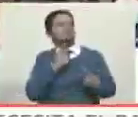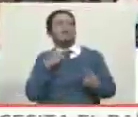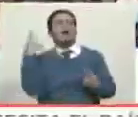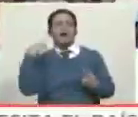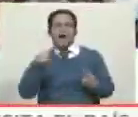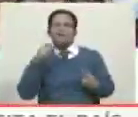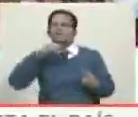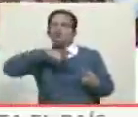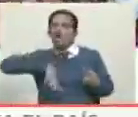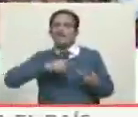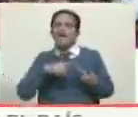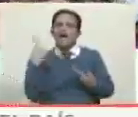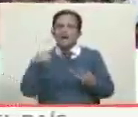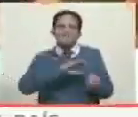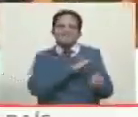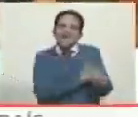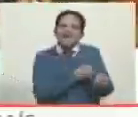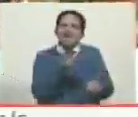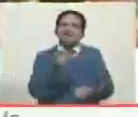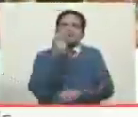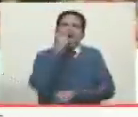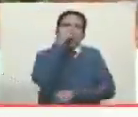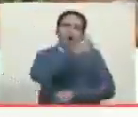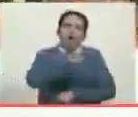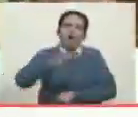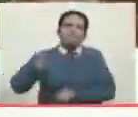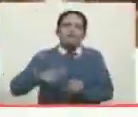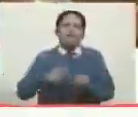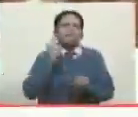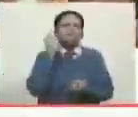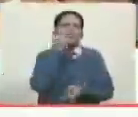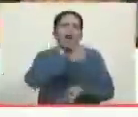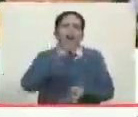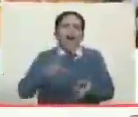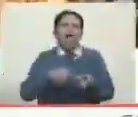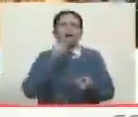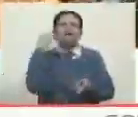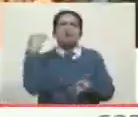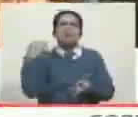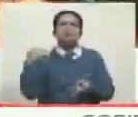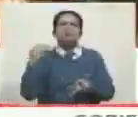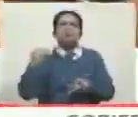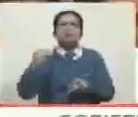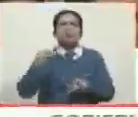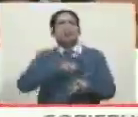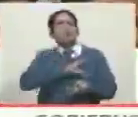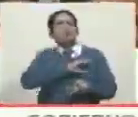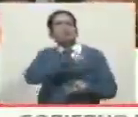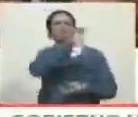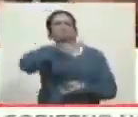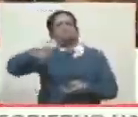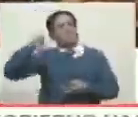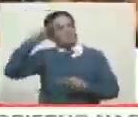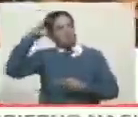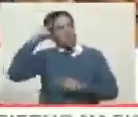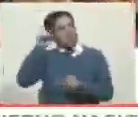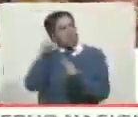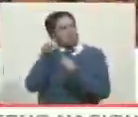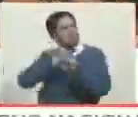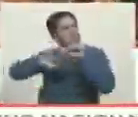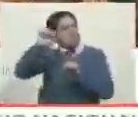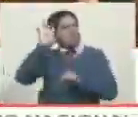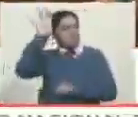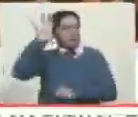valor de nuestras mujeres de los hombres de la juventud de nuestros soldados para defender nuestra patria